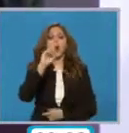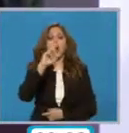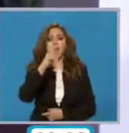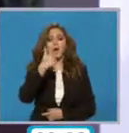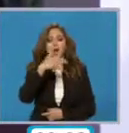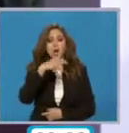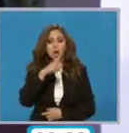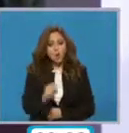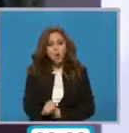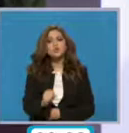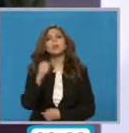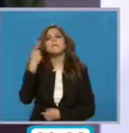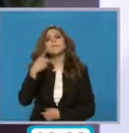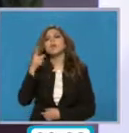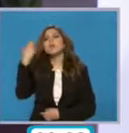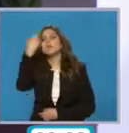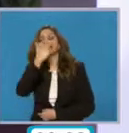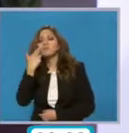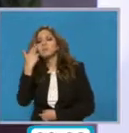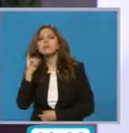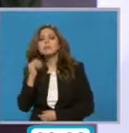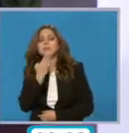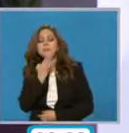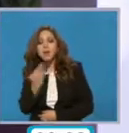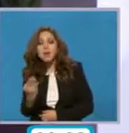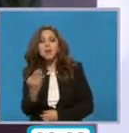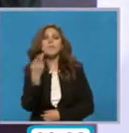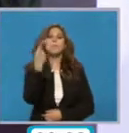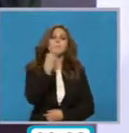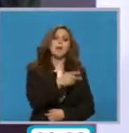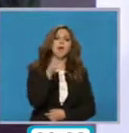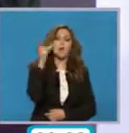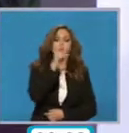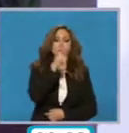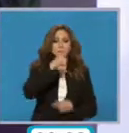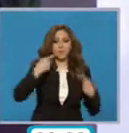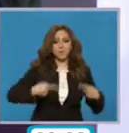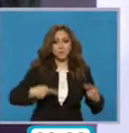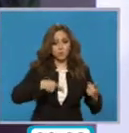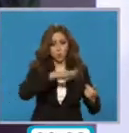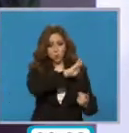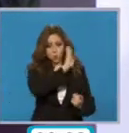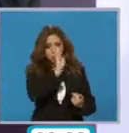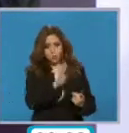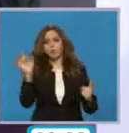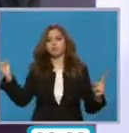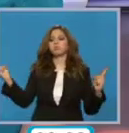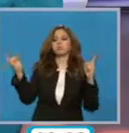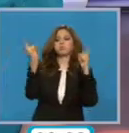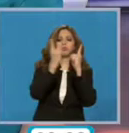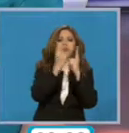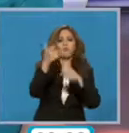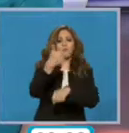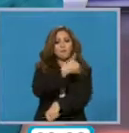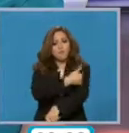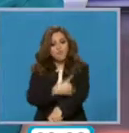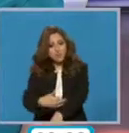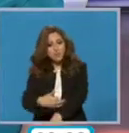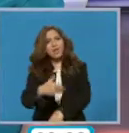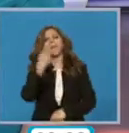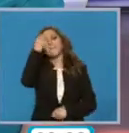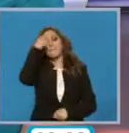hospital, solamente aborda a la familia de la persona fallecida para buscar la no revocación del